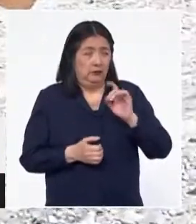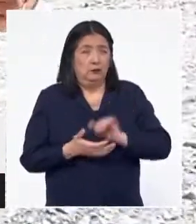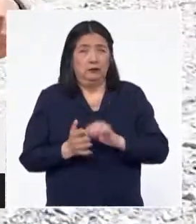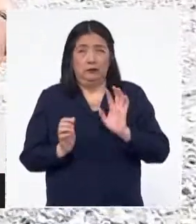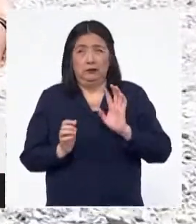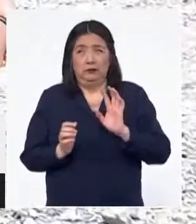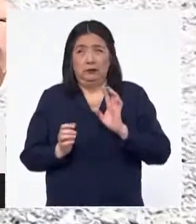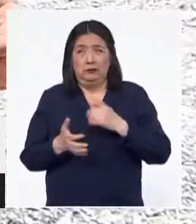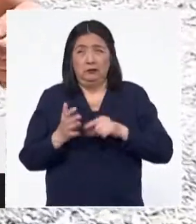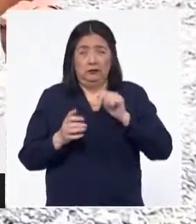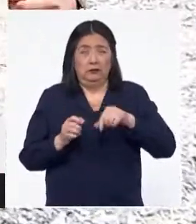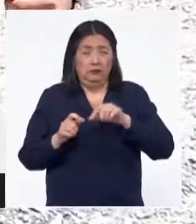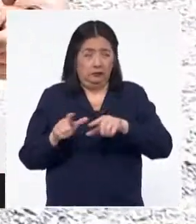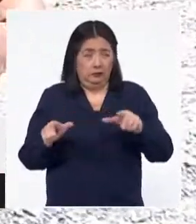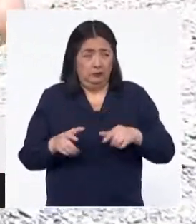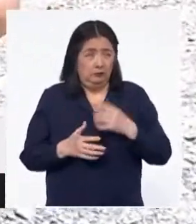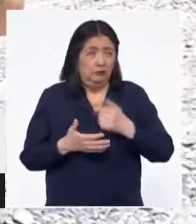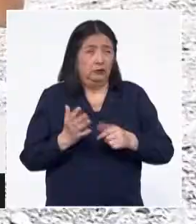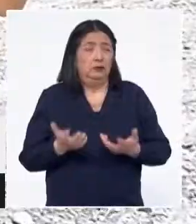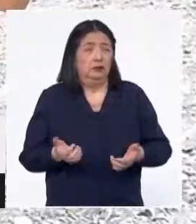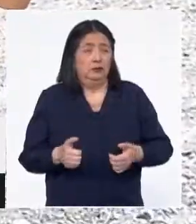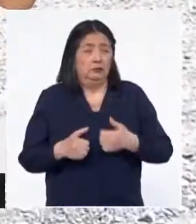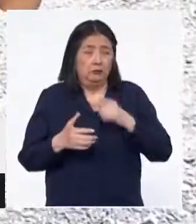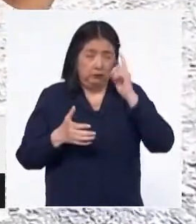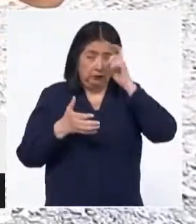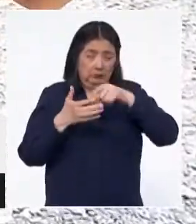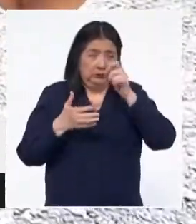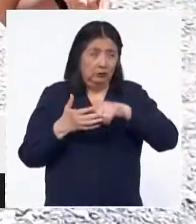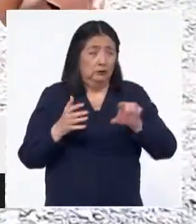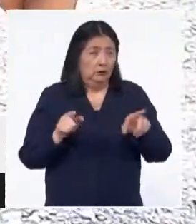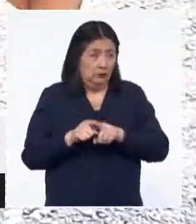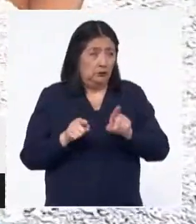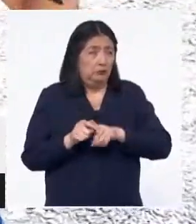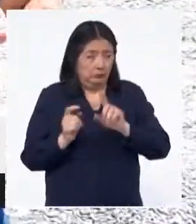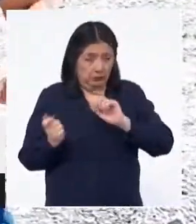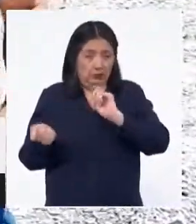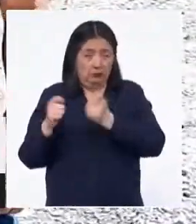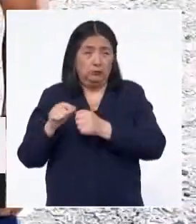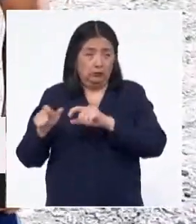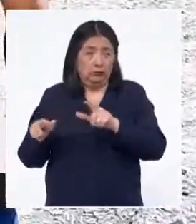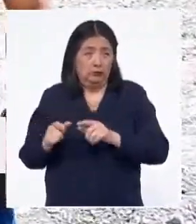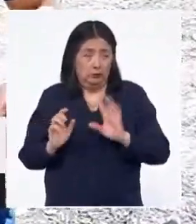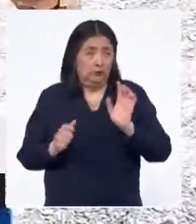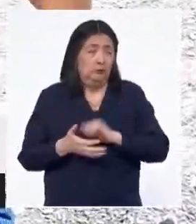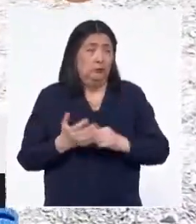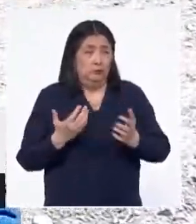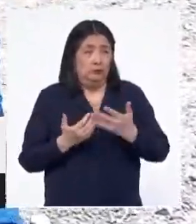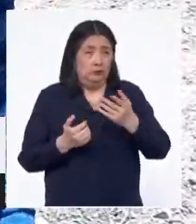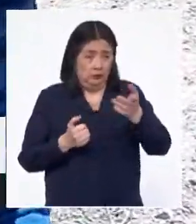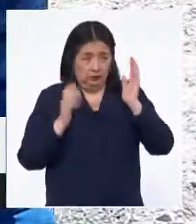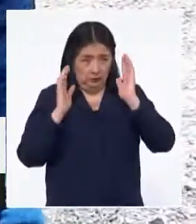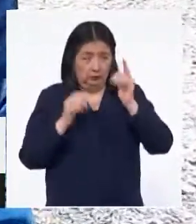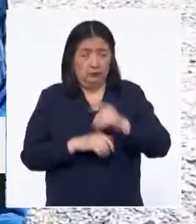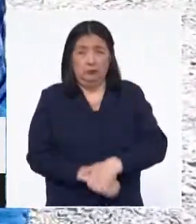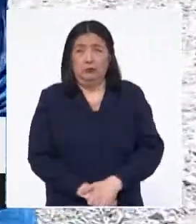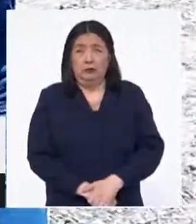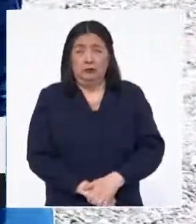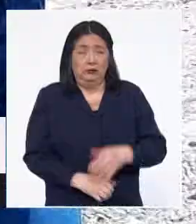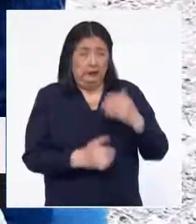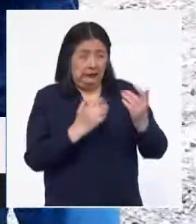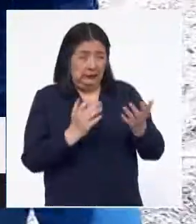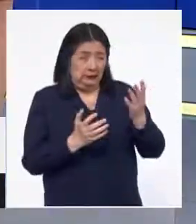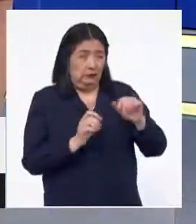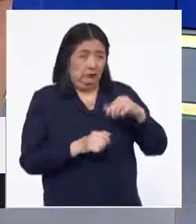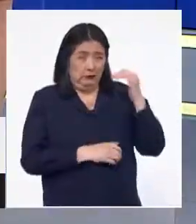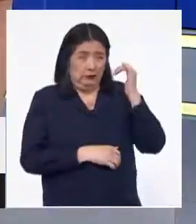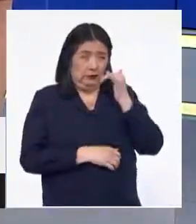que esta es una zona que vive de la minería, ¿no? Y están también dispuestos a reubicarse a Maritere, pero con ciertas condiciones y facilidades. Sí, te escucho, Maritere. No, de repente, para